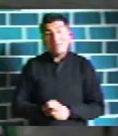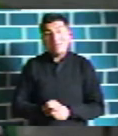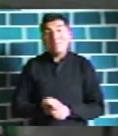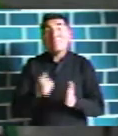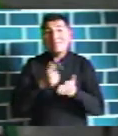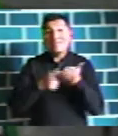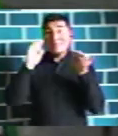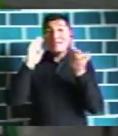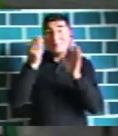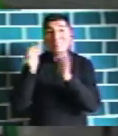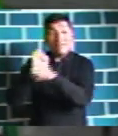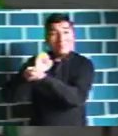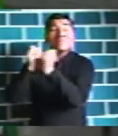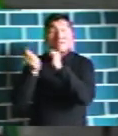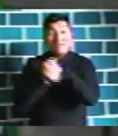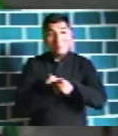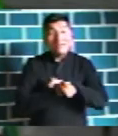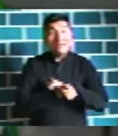qué les parece